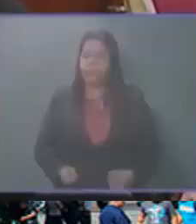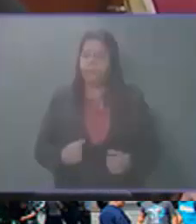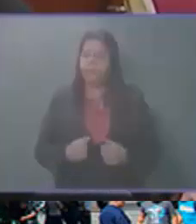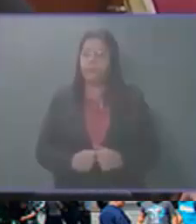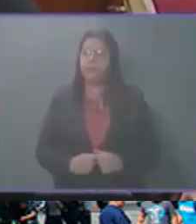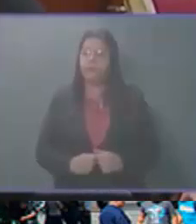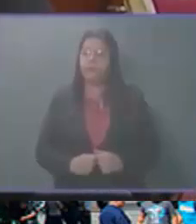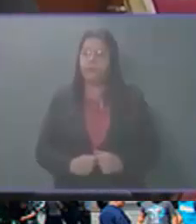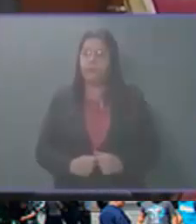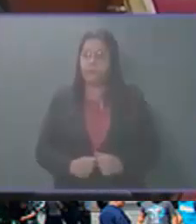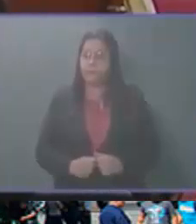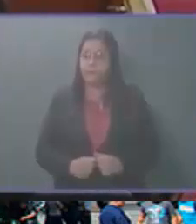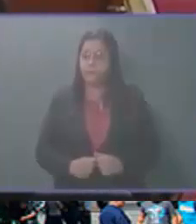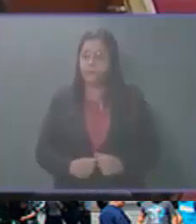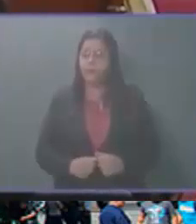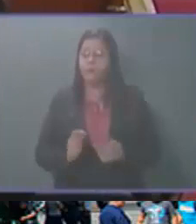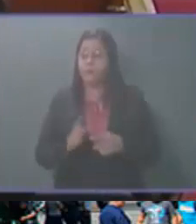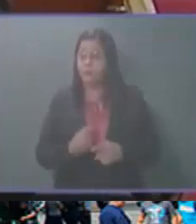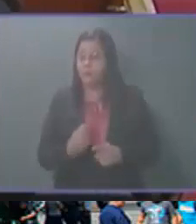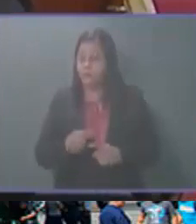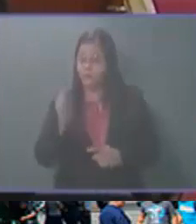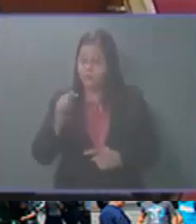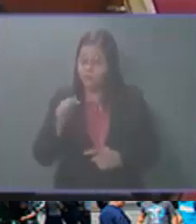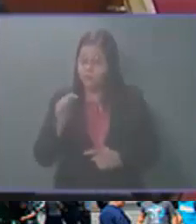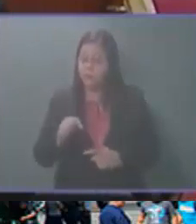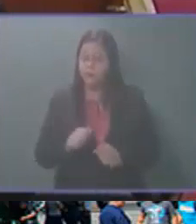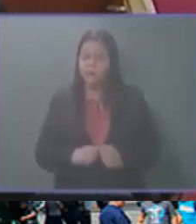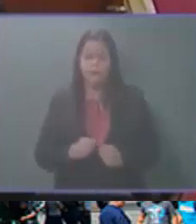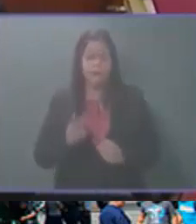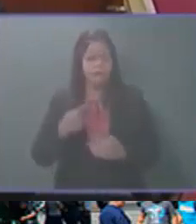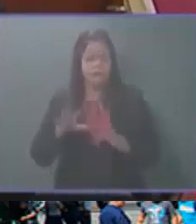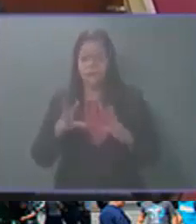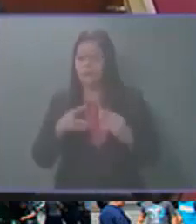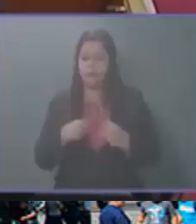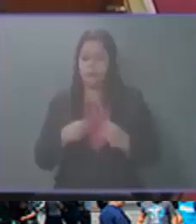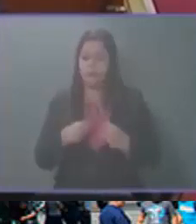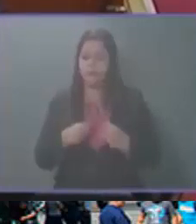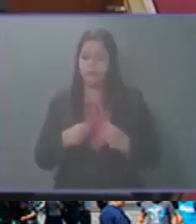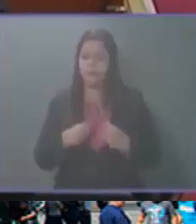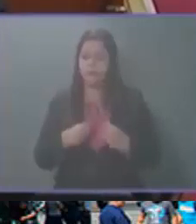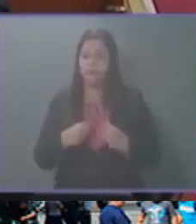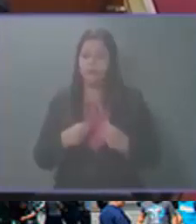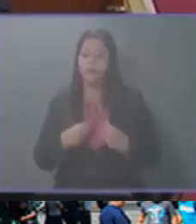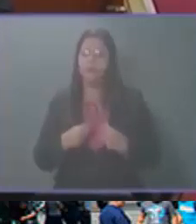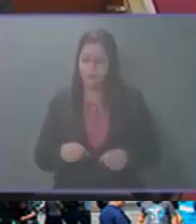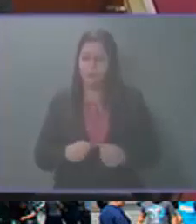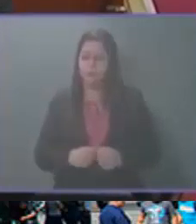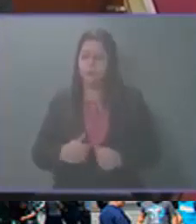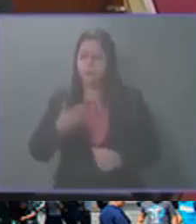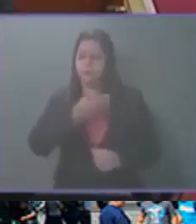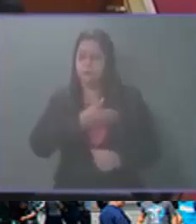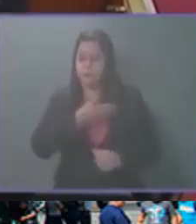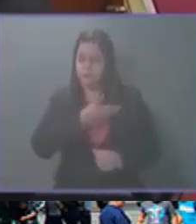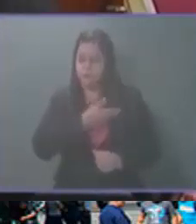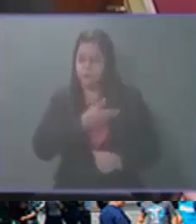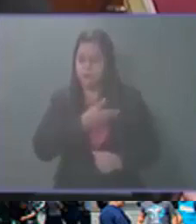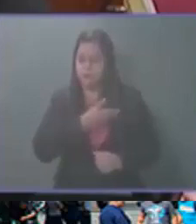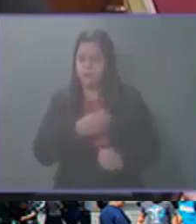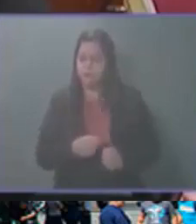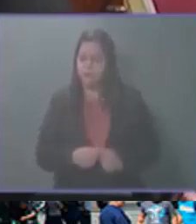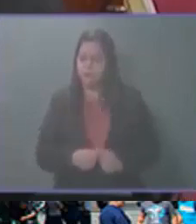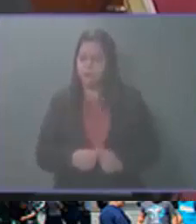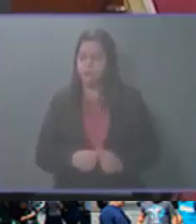por lo tanto es inaceptable desde toda óptica venir a culpar al pasado